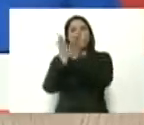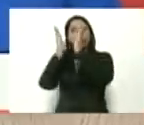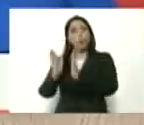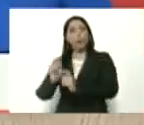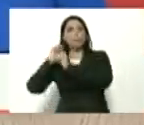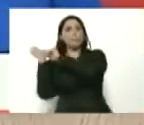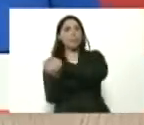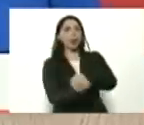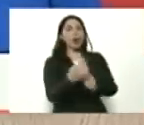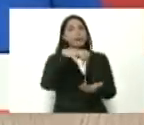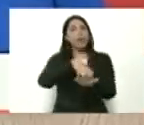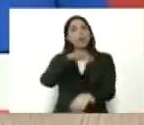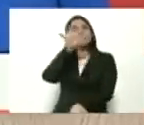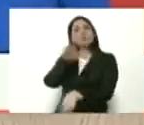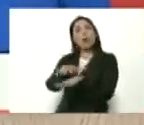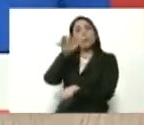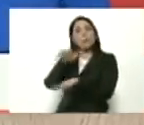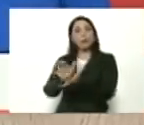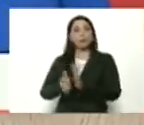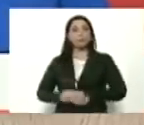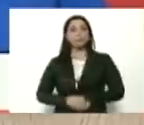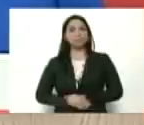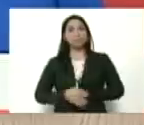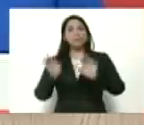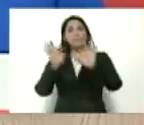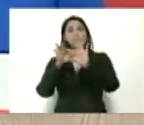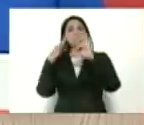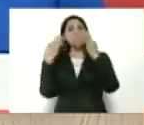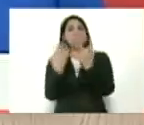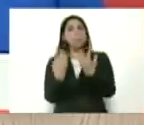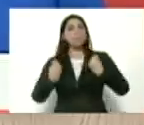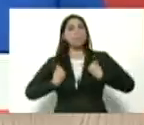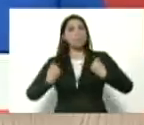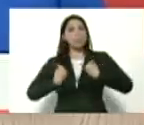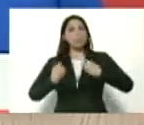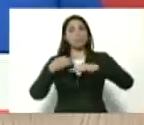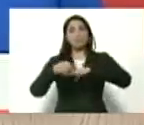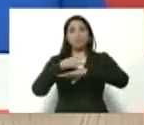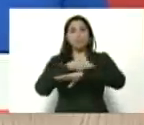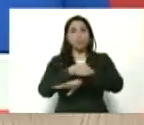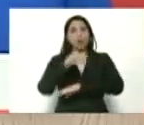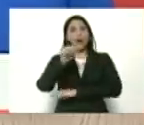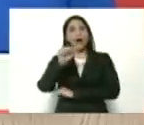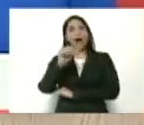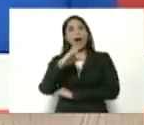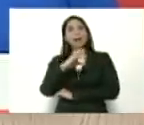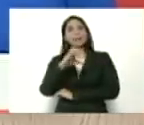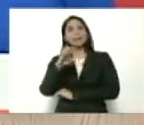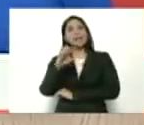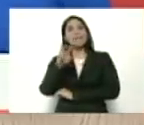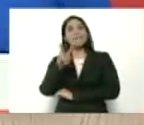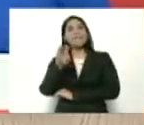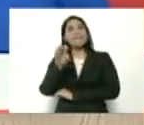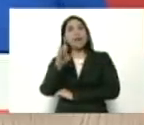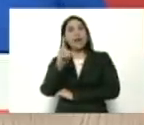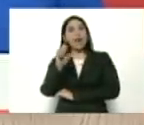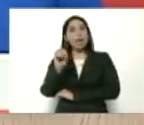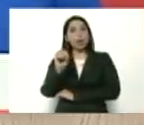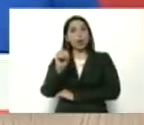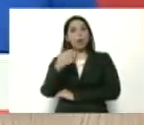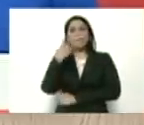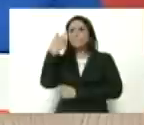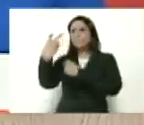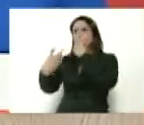estado Nueva Esparta. Es un familiar que vive en el municipio Acevedo del estado Miranda, fue a visitar a